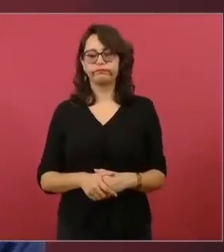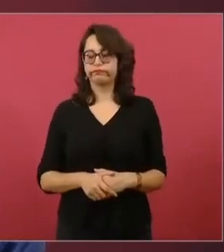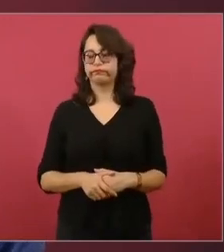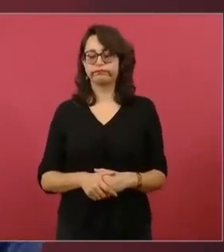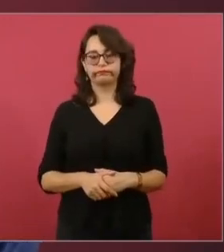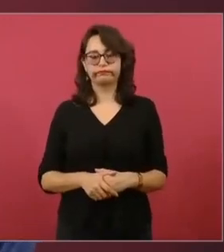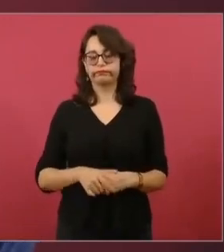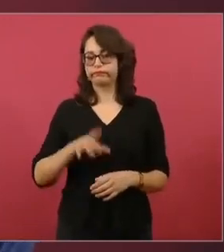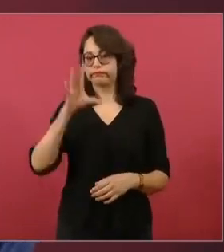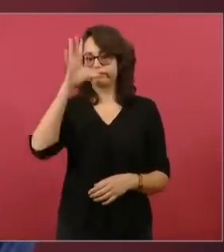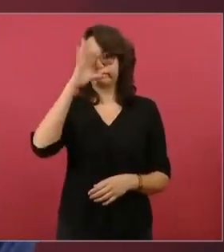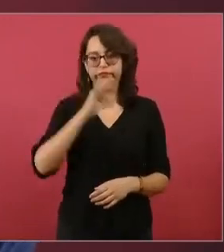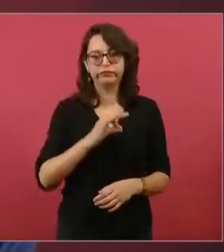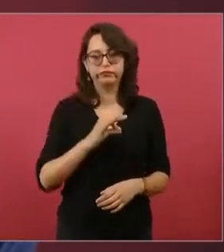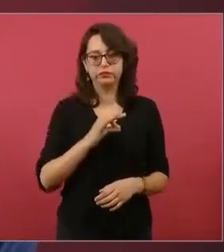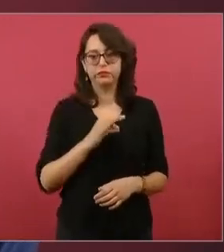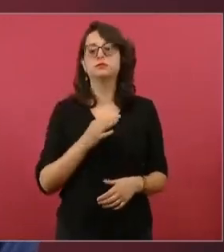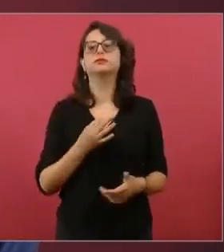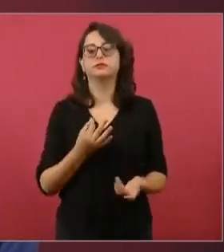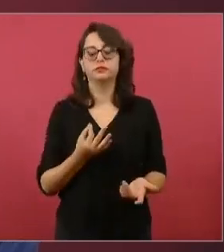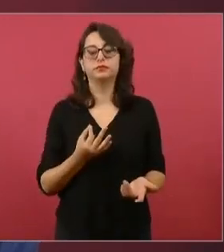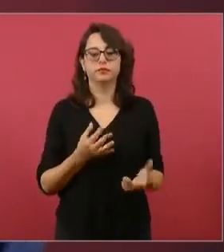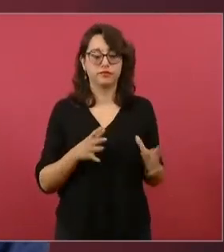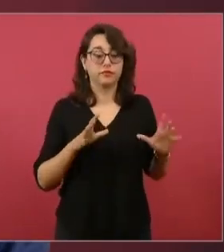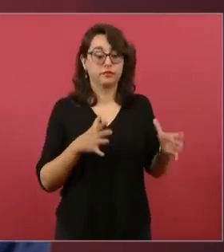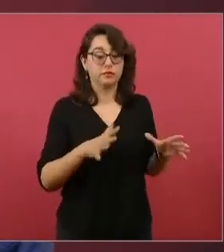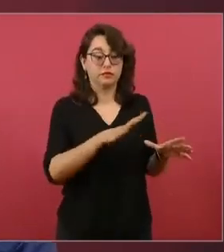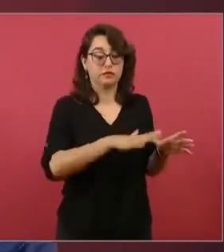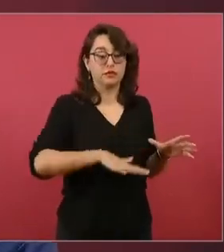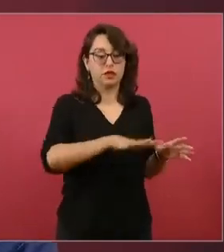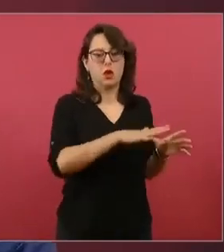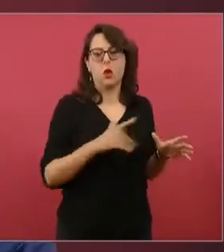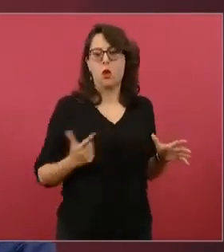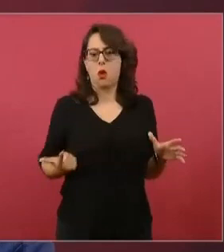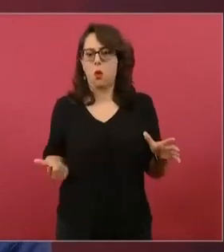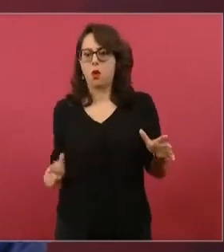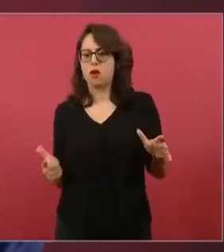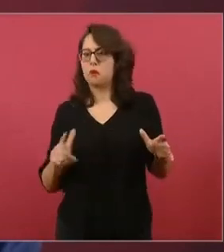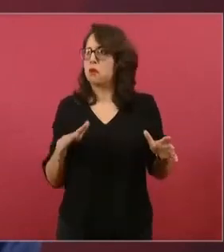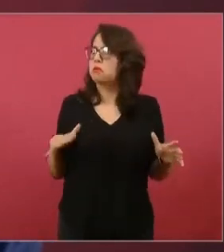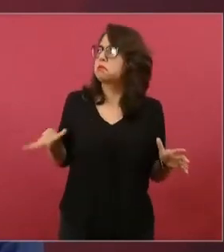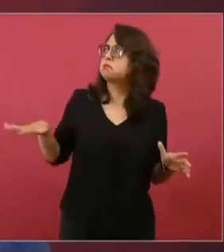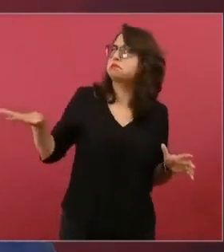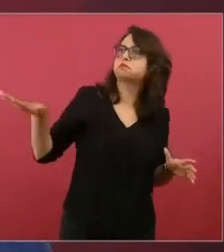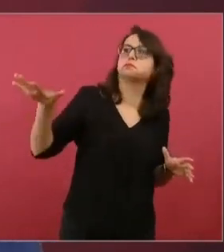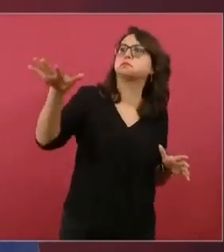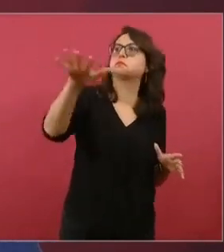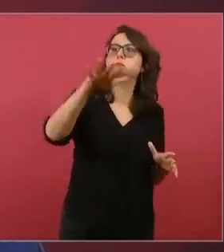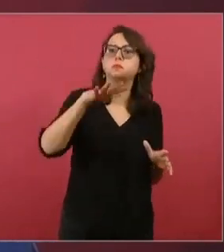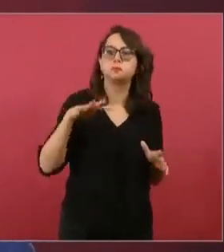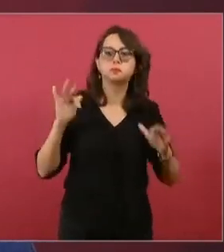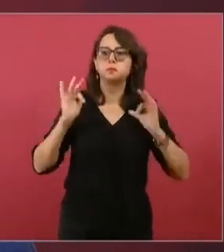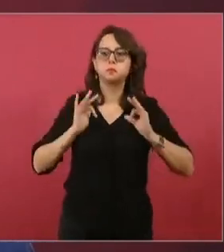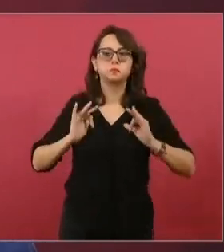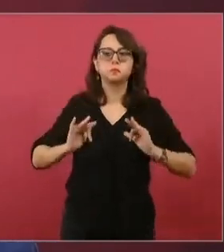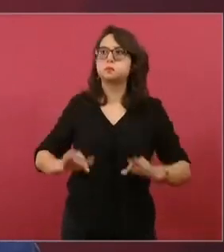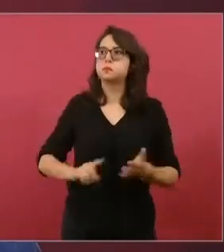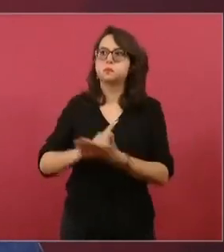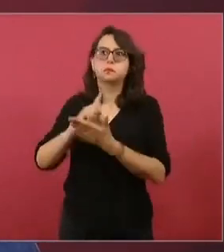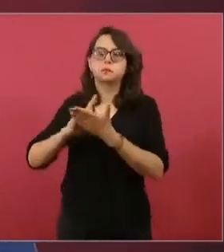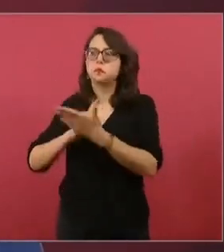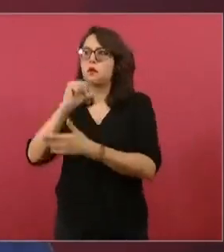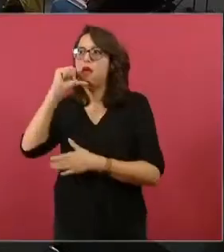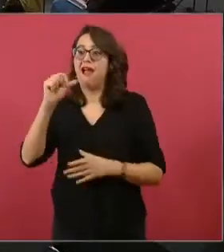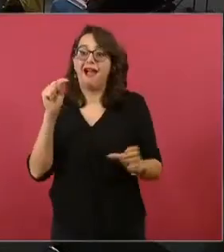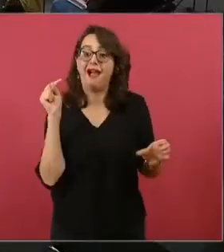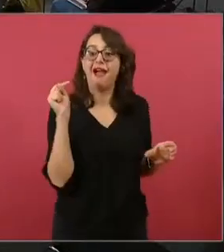y otros factores. Y eso del consumo es lo que lleva